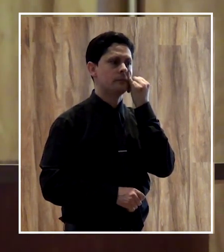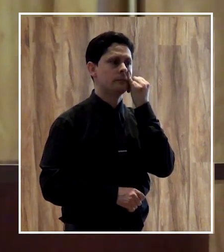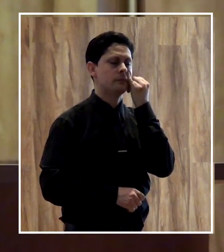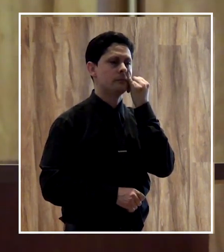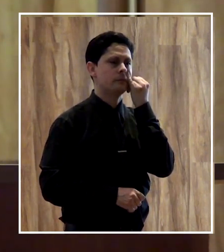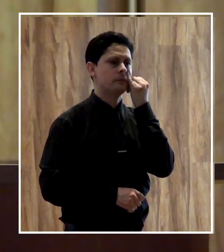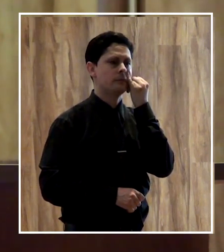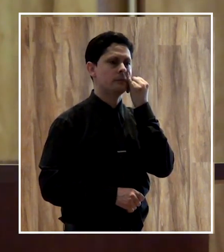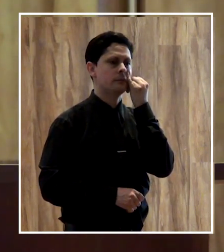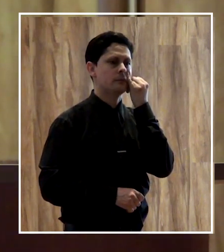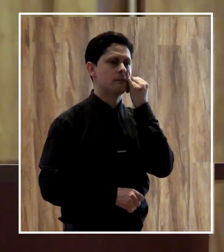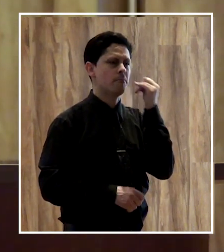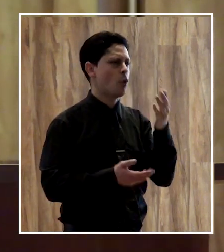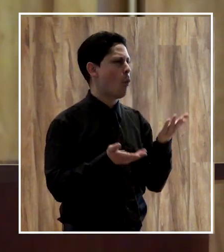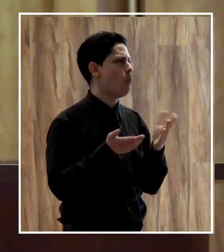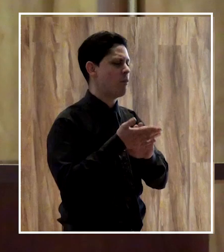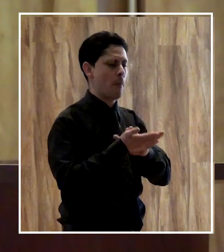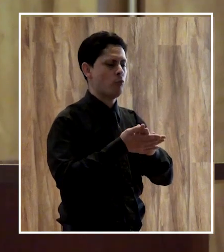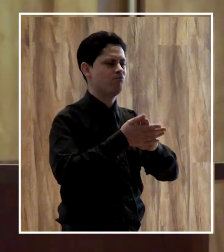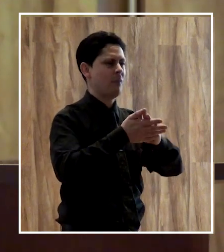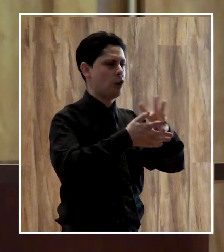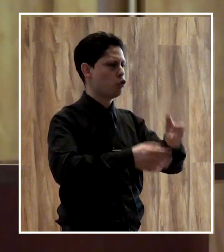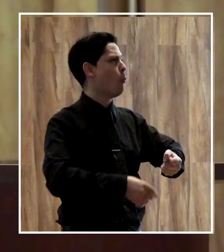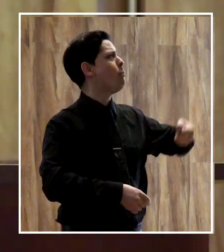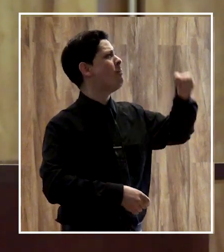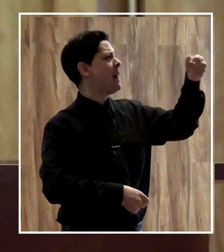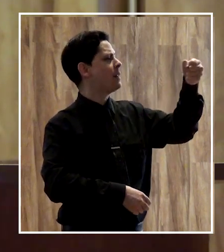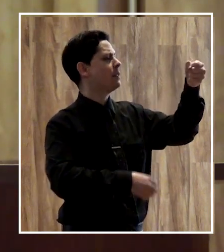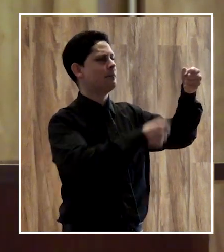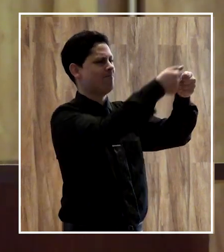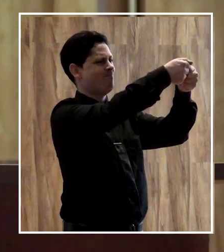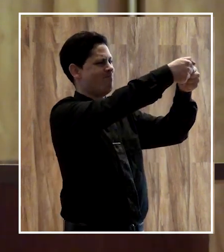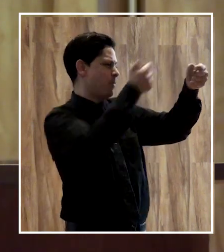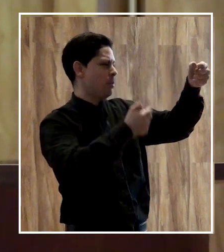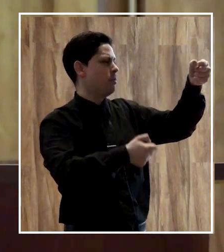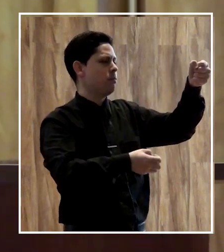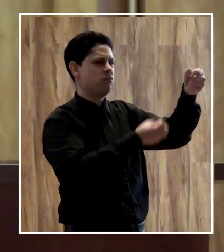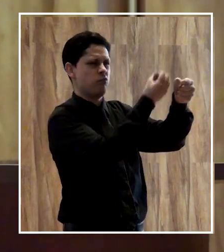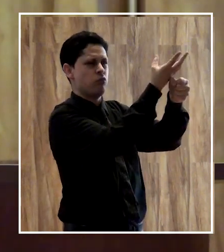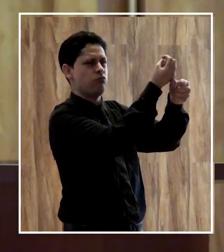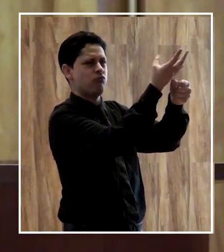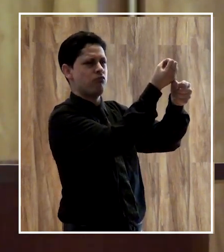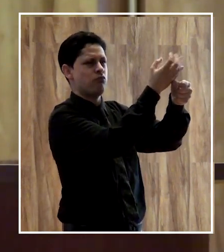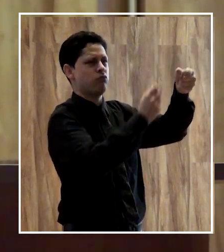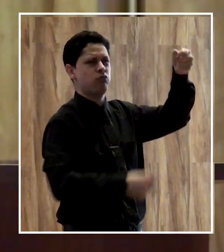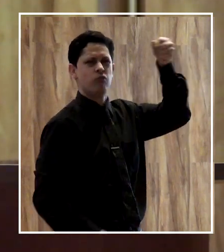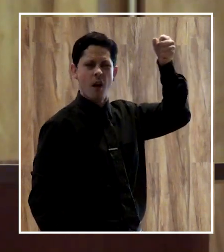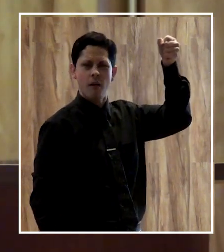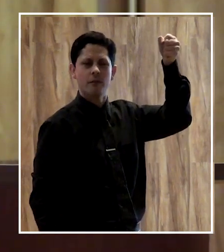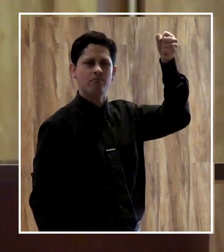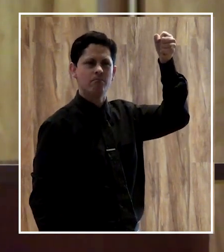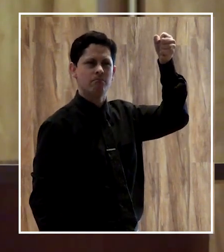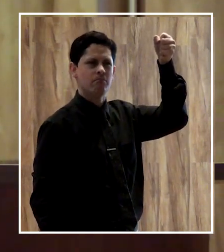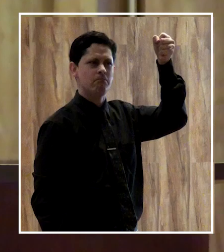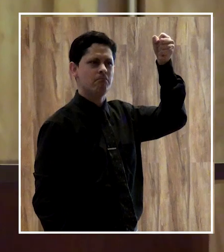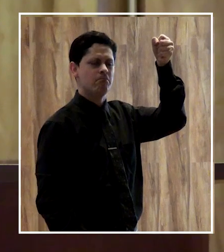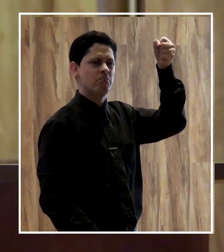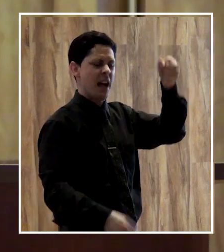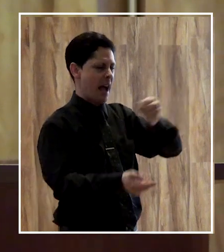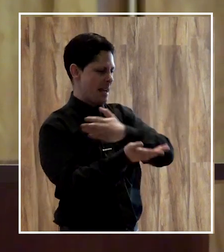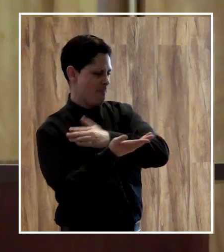contribuir a tomar la antorcha de lo que había sido la educación pública, a